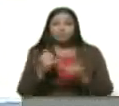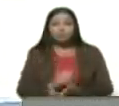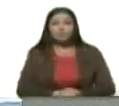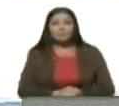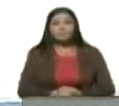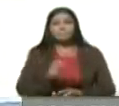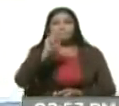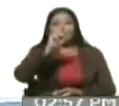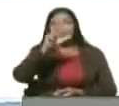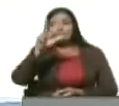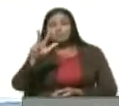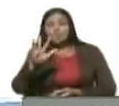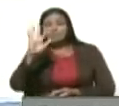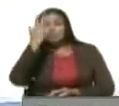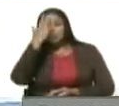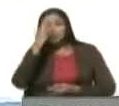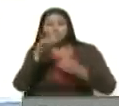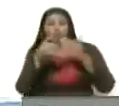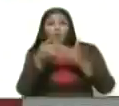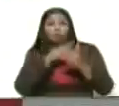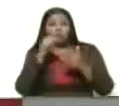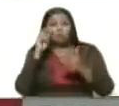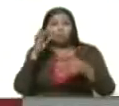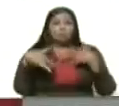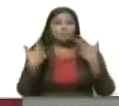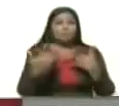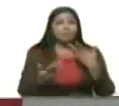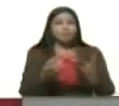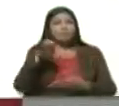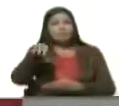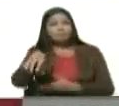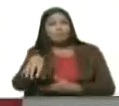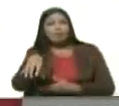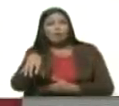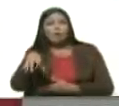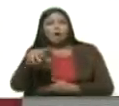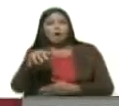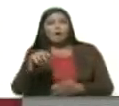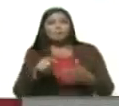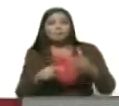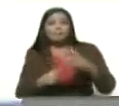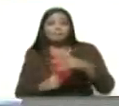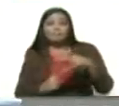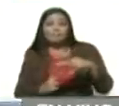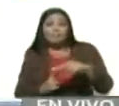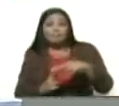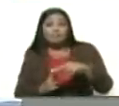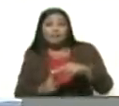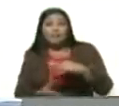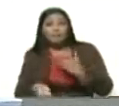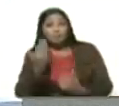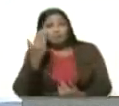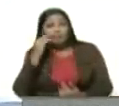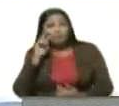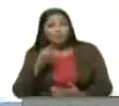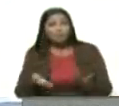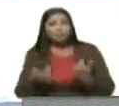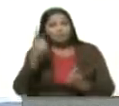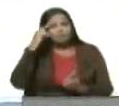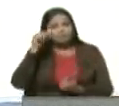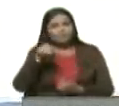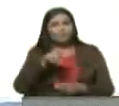23 de febrero, hay una serie de actos que el señor gobernador del estado Táchira. ¿Por qué es importante esa fecha?